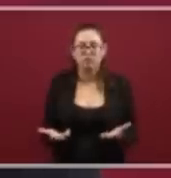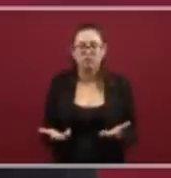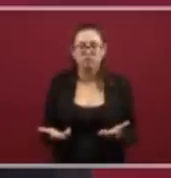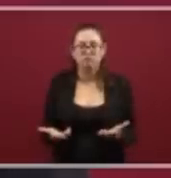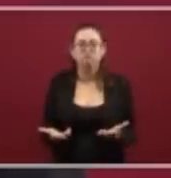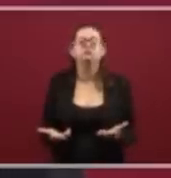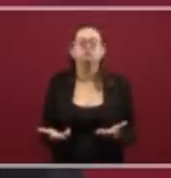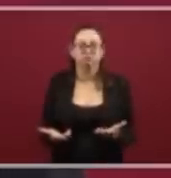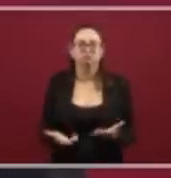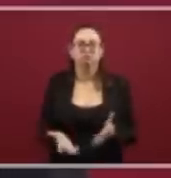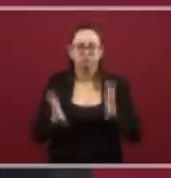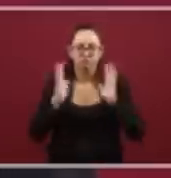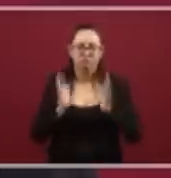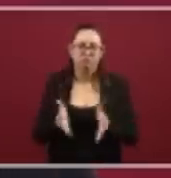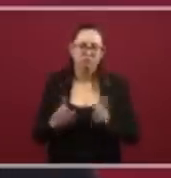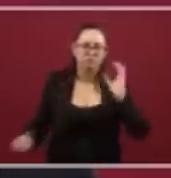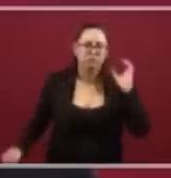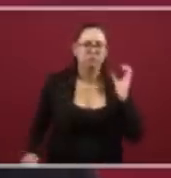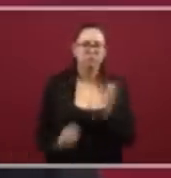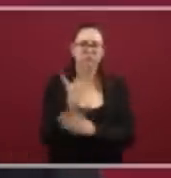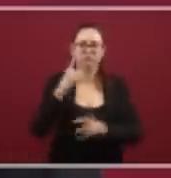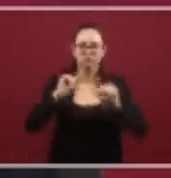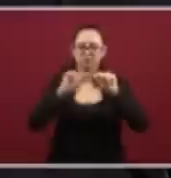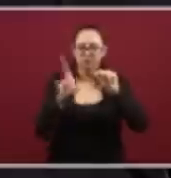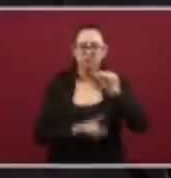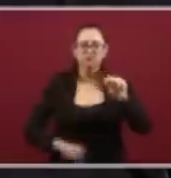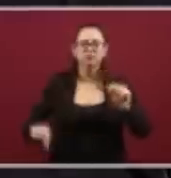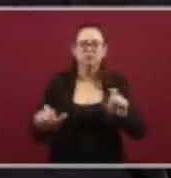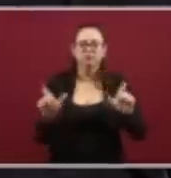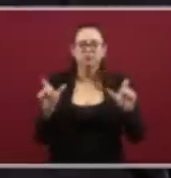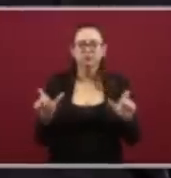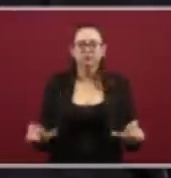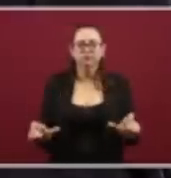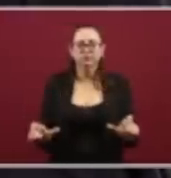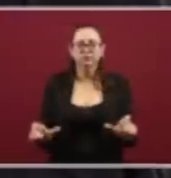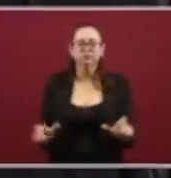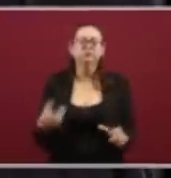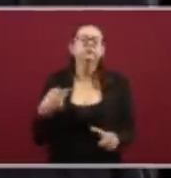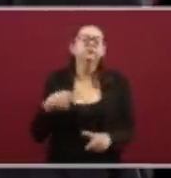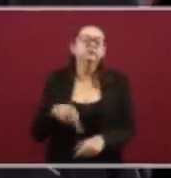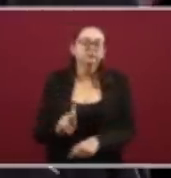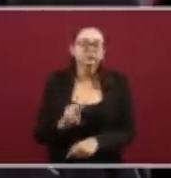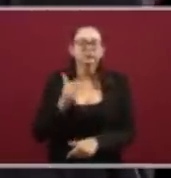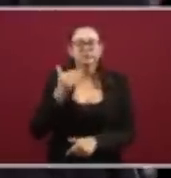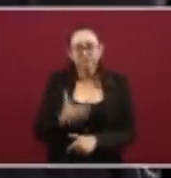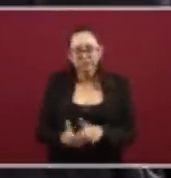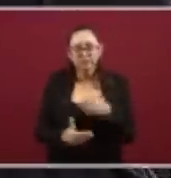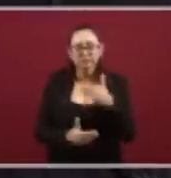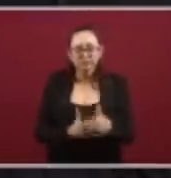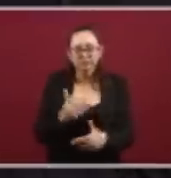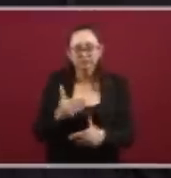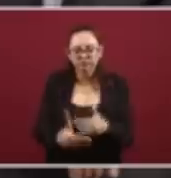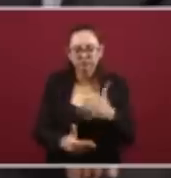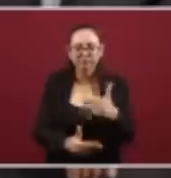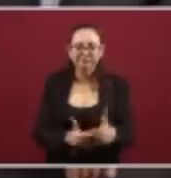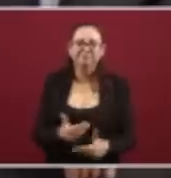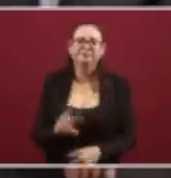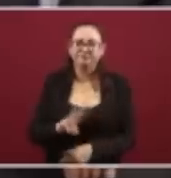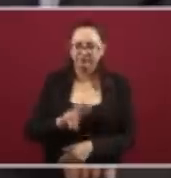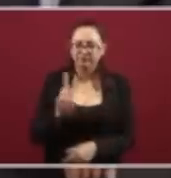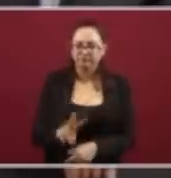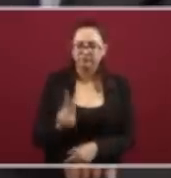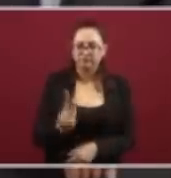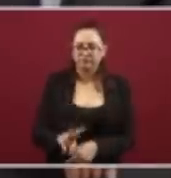se va a tener esta guardia nacional pero es un proceso que están en efecto